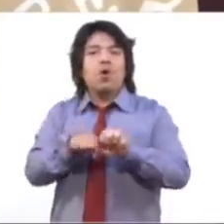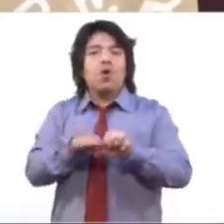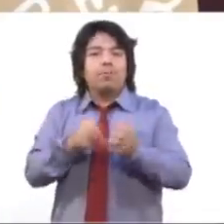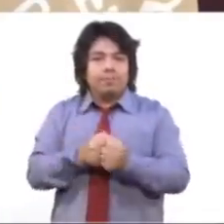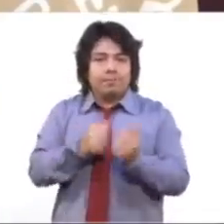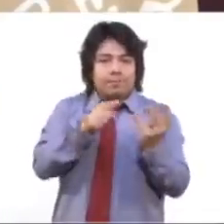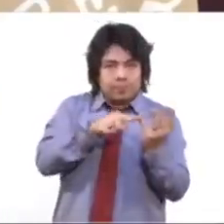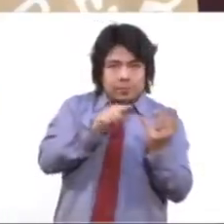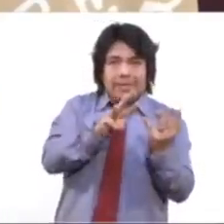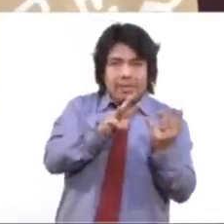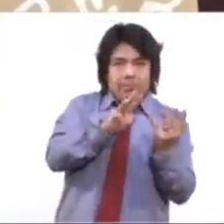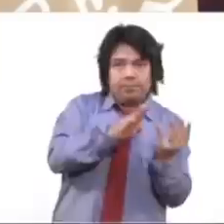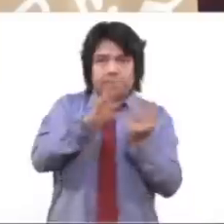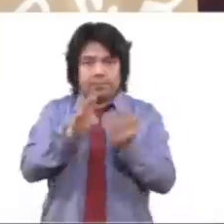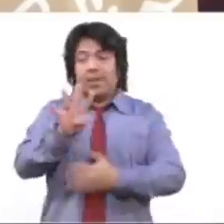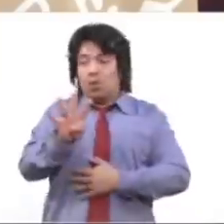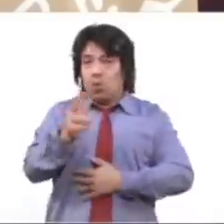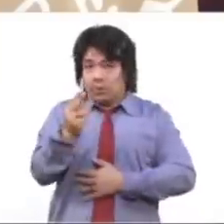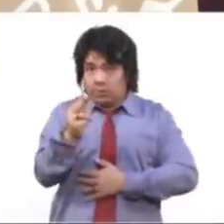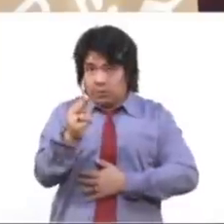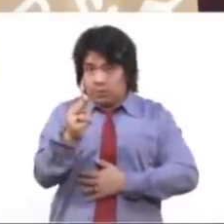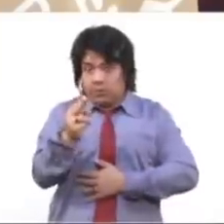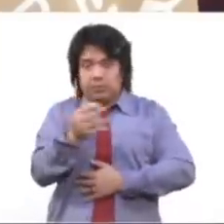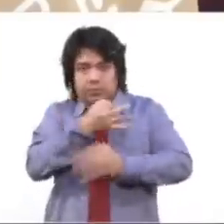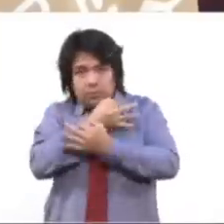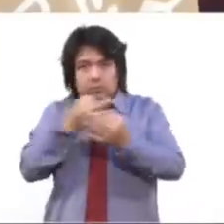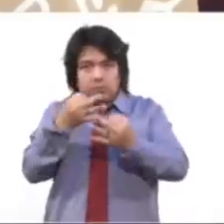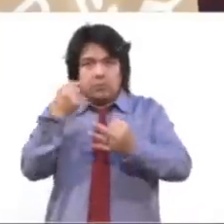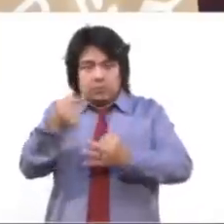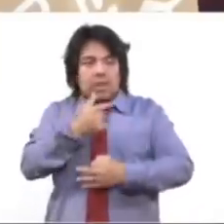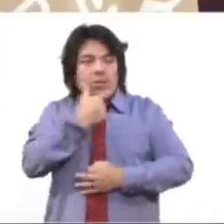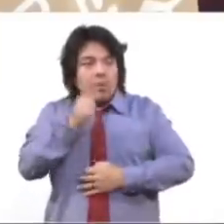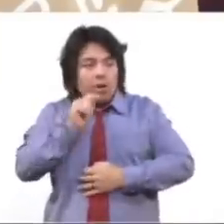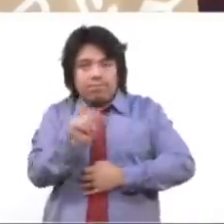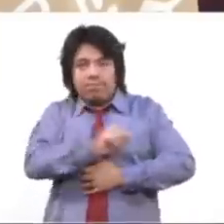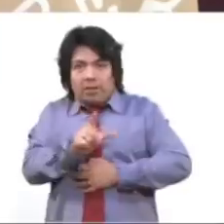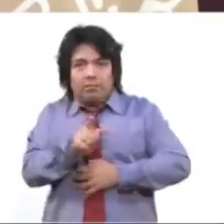El 4 de noviembre, es decir, al siguiente día, informa el peritaje de necropsia,